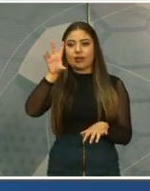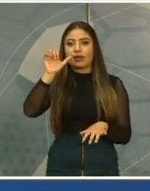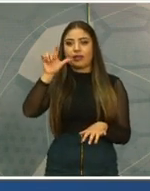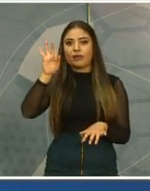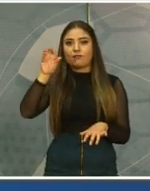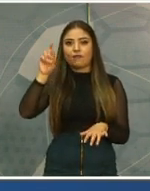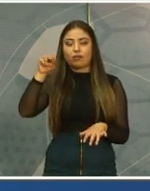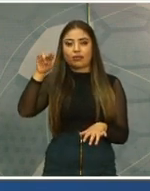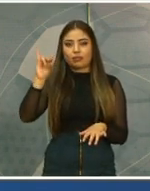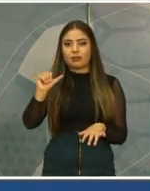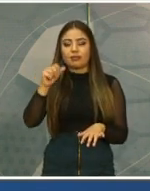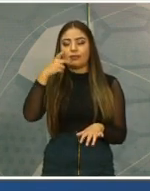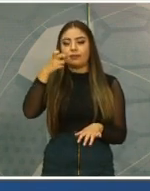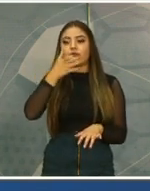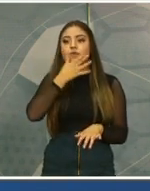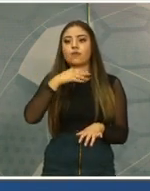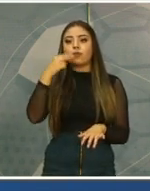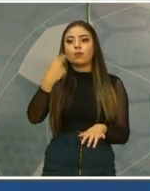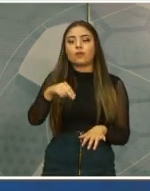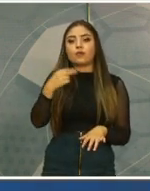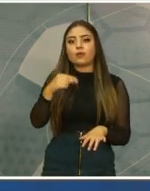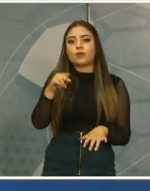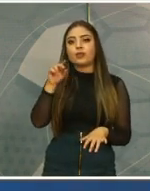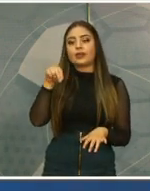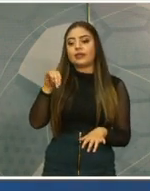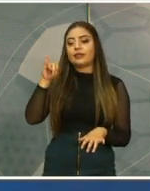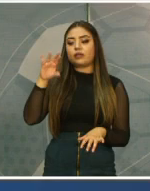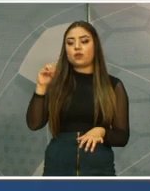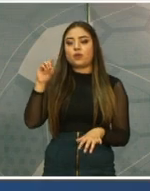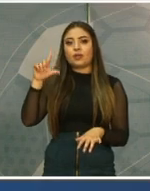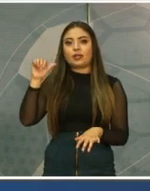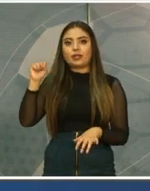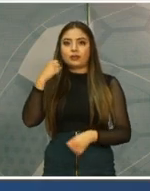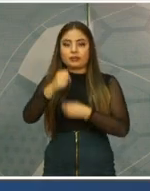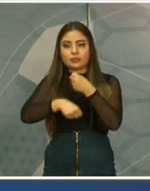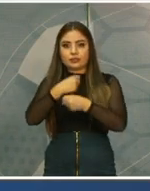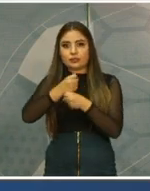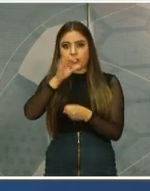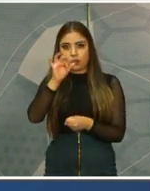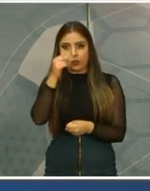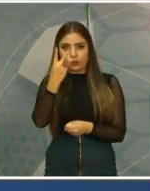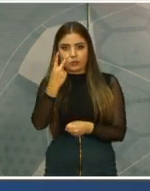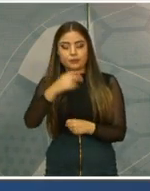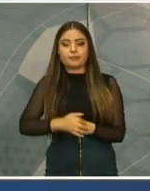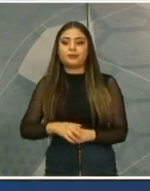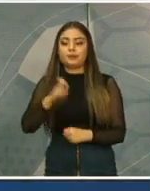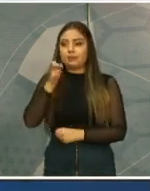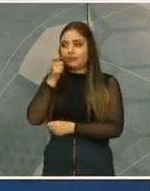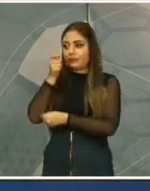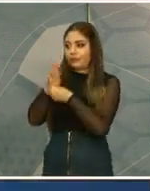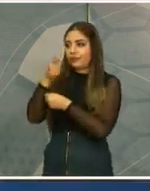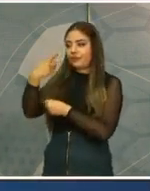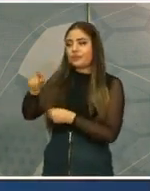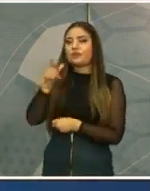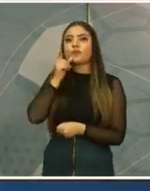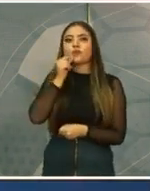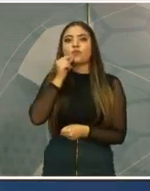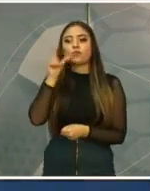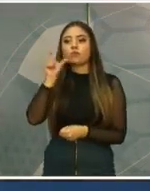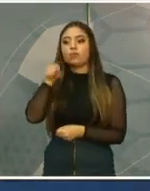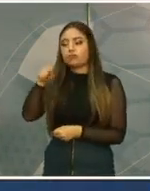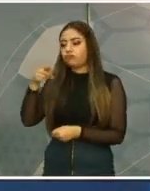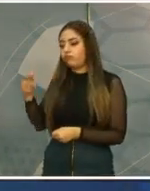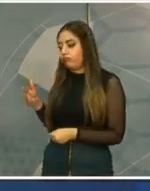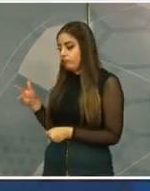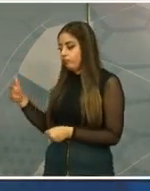identificado como Leobardo Nicolás, de 42 años de edad, y fue captado por oficiales de la dirección mientras realizaban un rondín, por